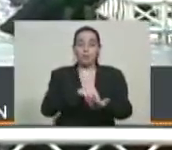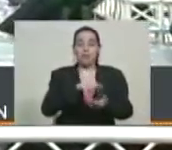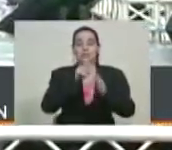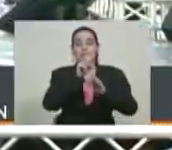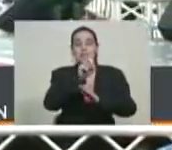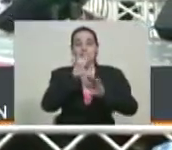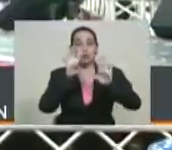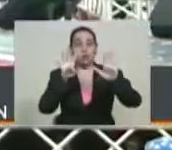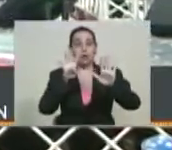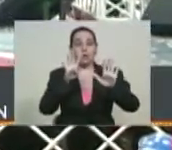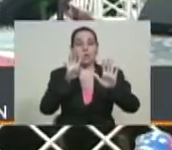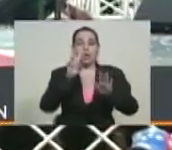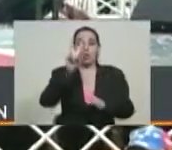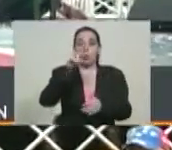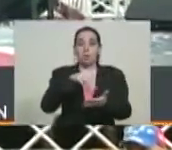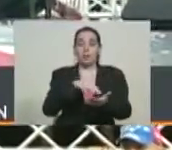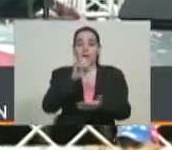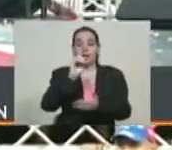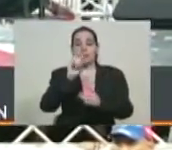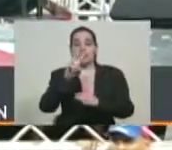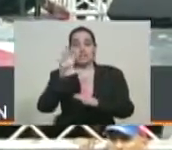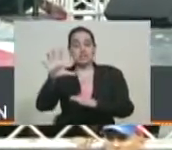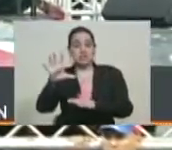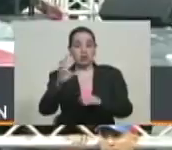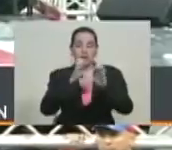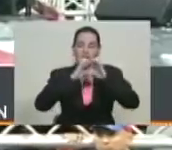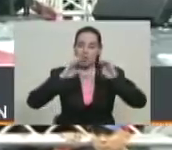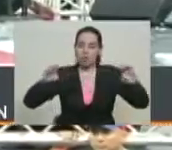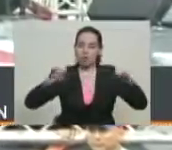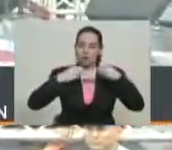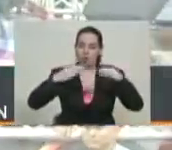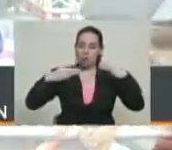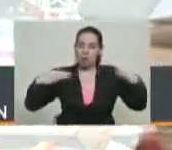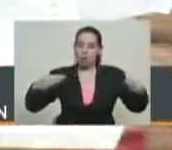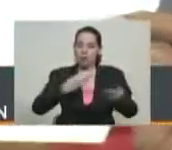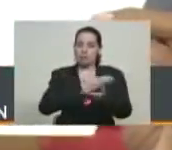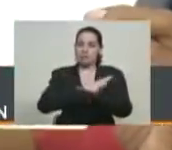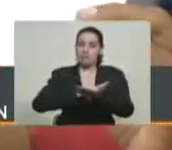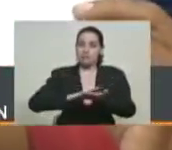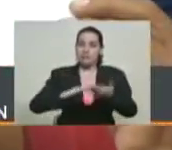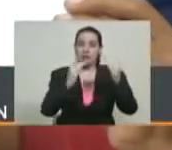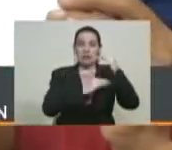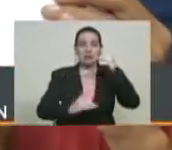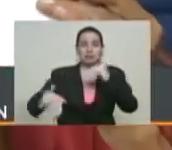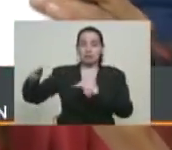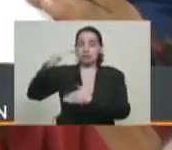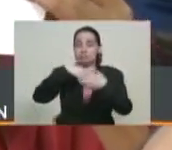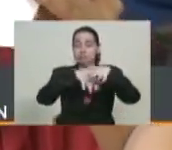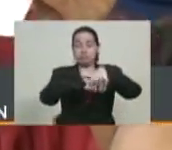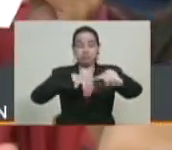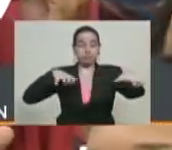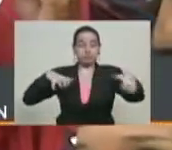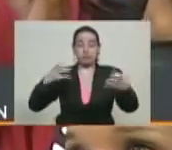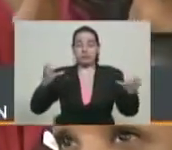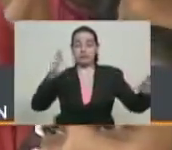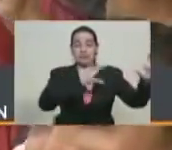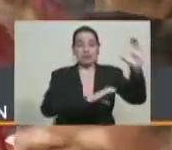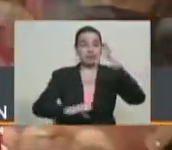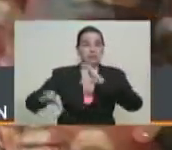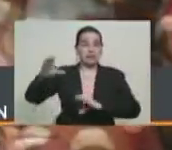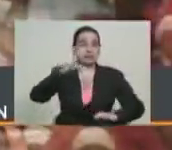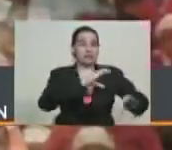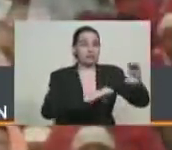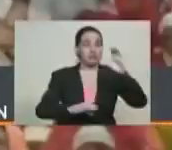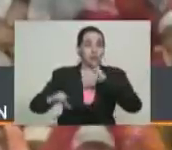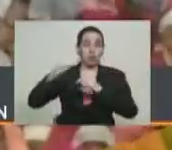2019-2025 nosotros vamos a llevar la educación pública al mayor nivel científico, al mayor